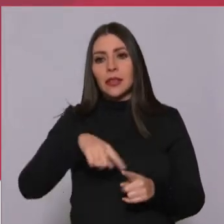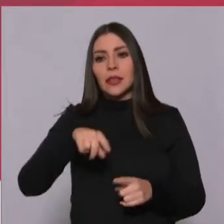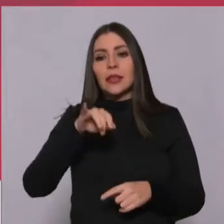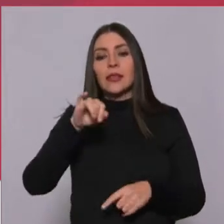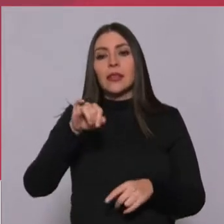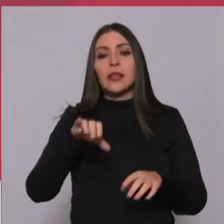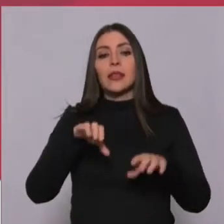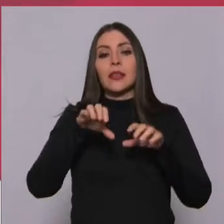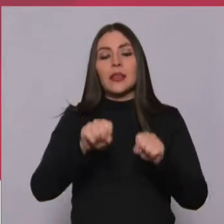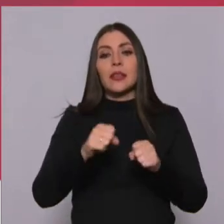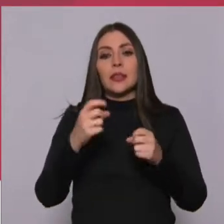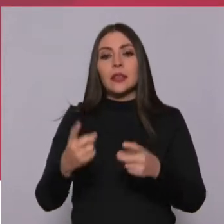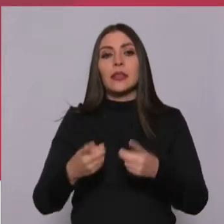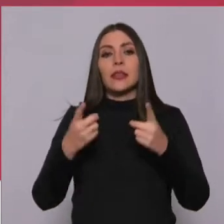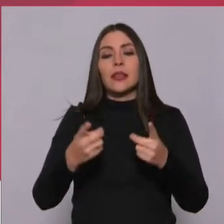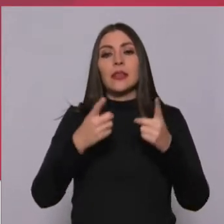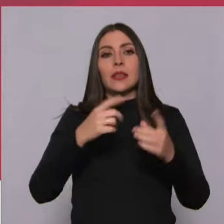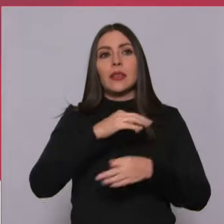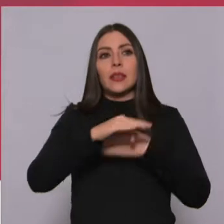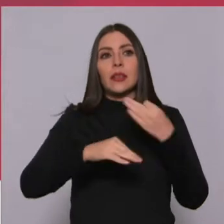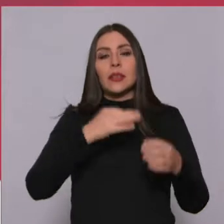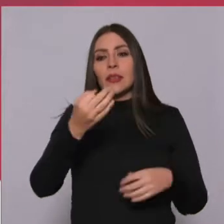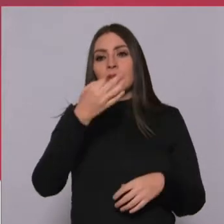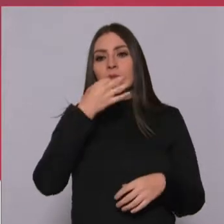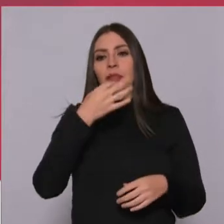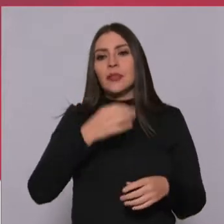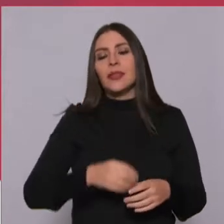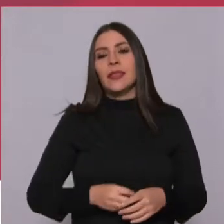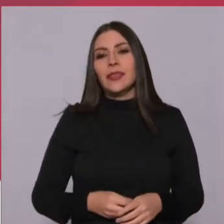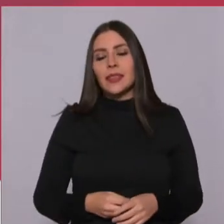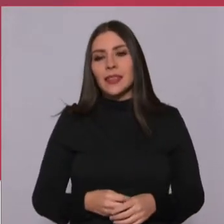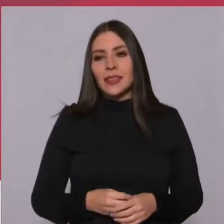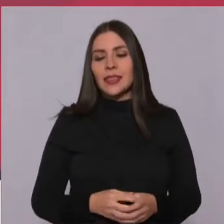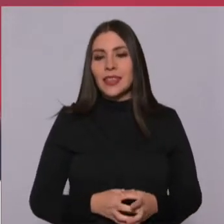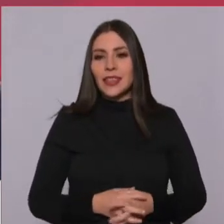para entregar todos los medicamentos,